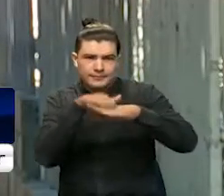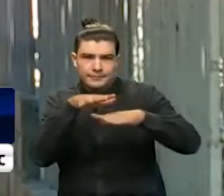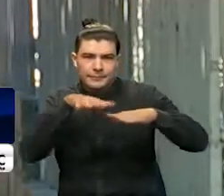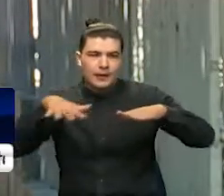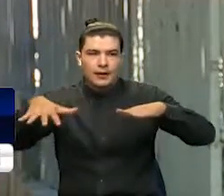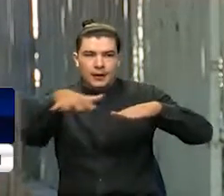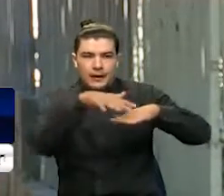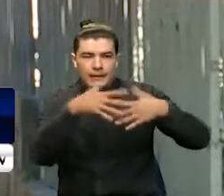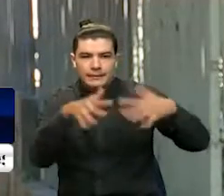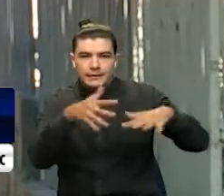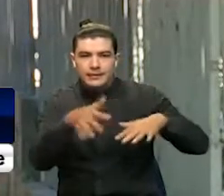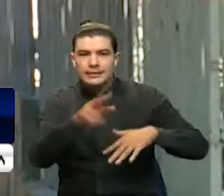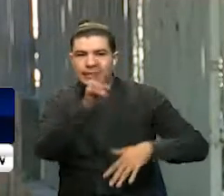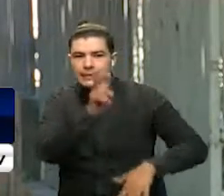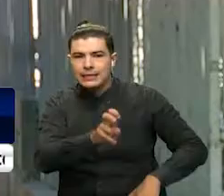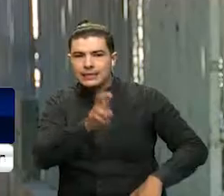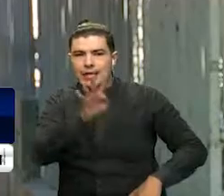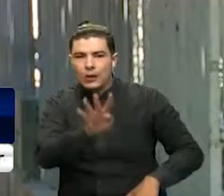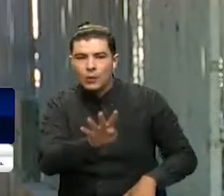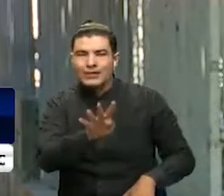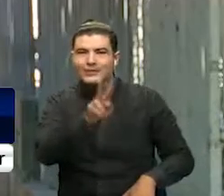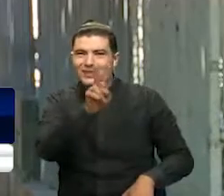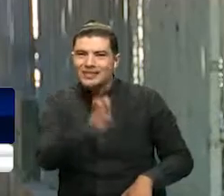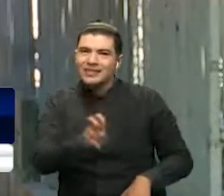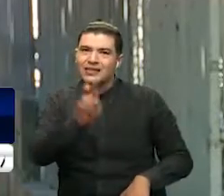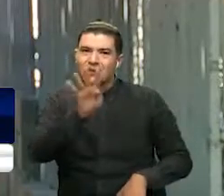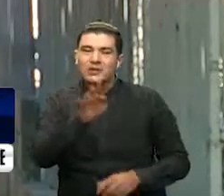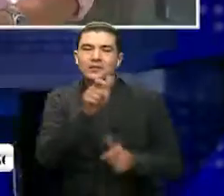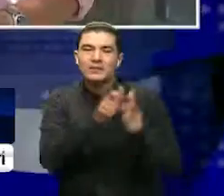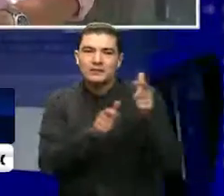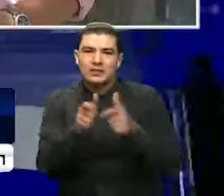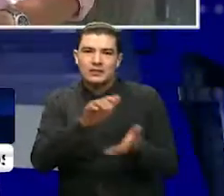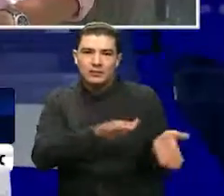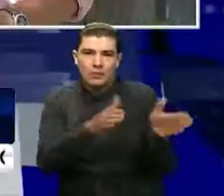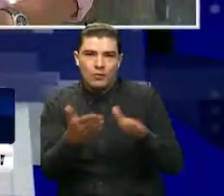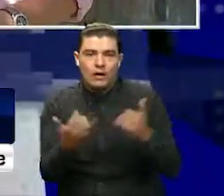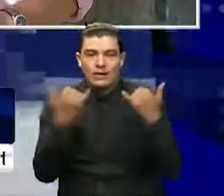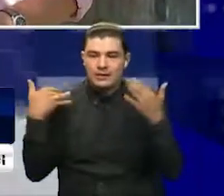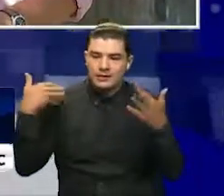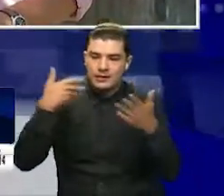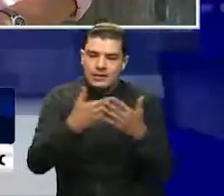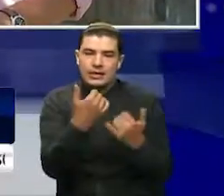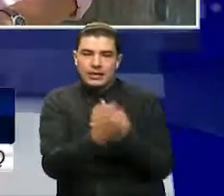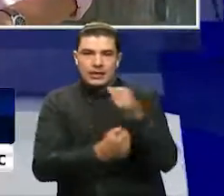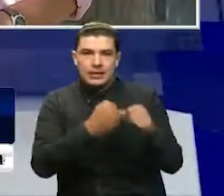de 74 muertos en lo que va corrido del año. Compañeros y televidentes,